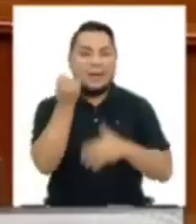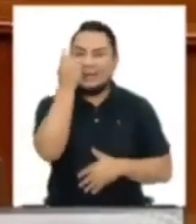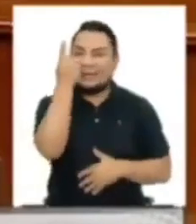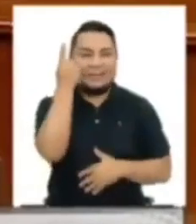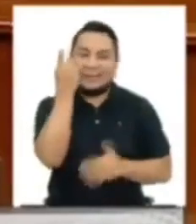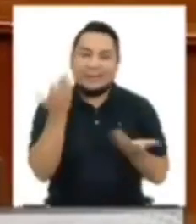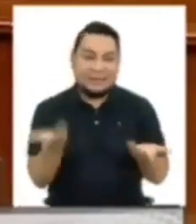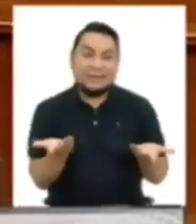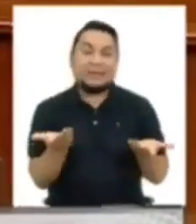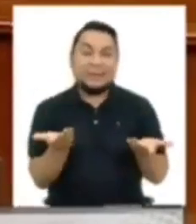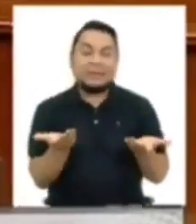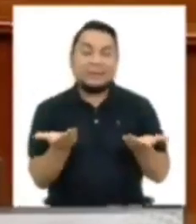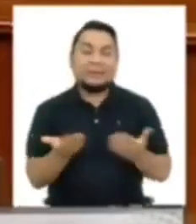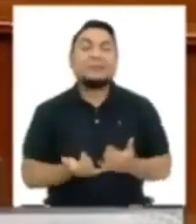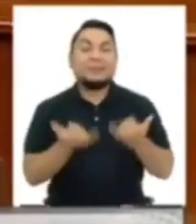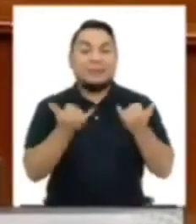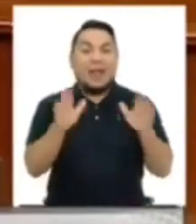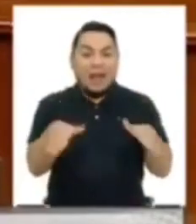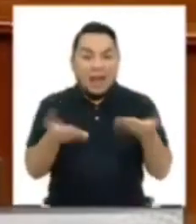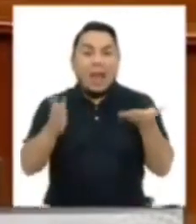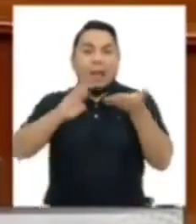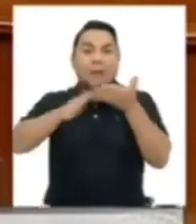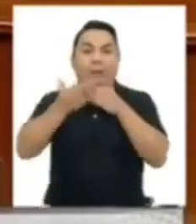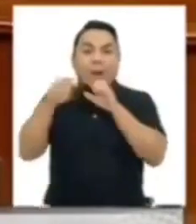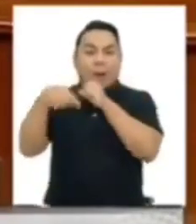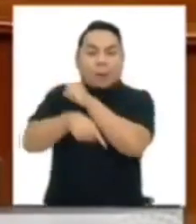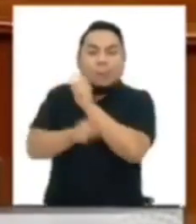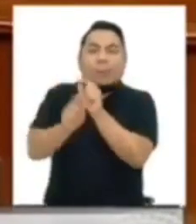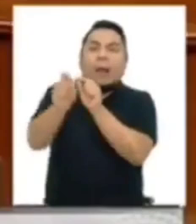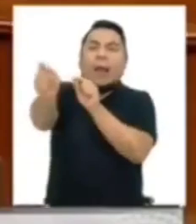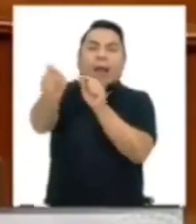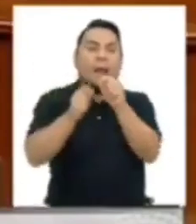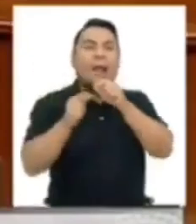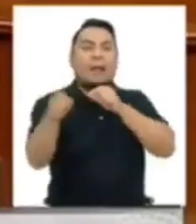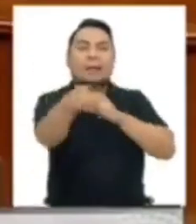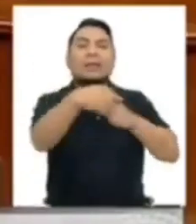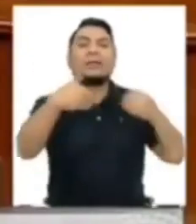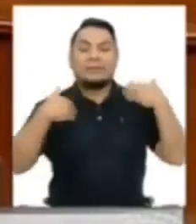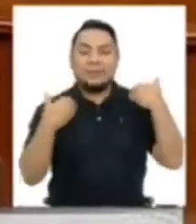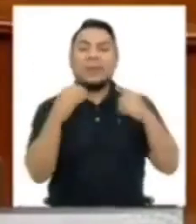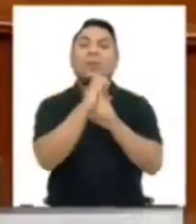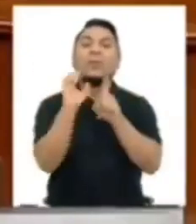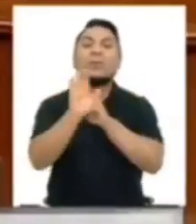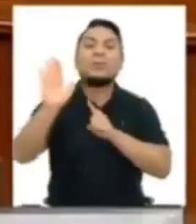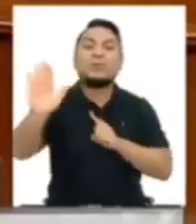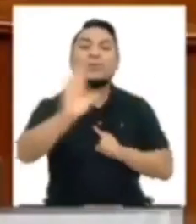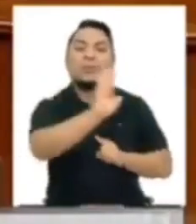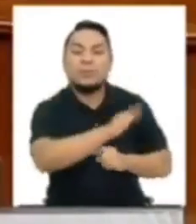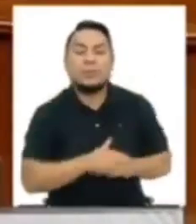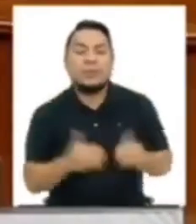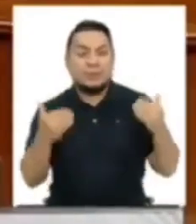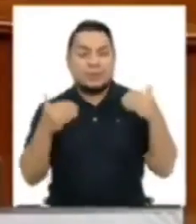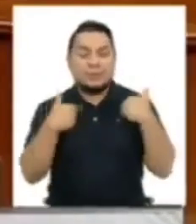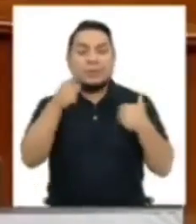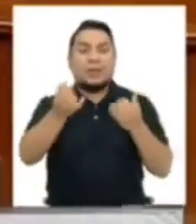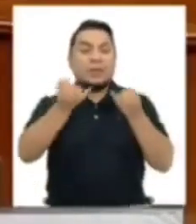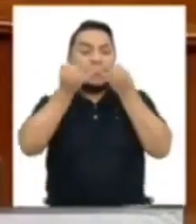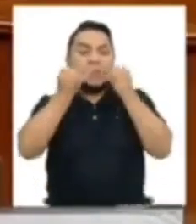entendido que hay pueblos profundos que tienen cultura, que tienen